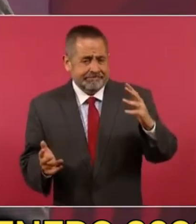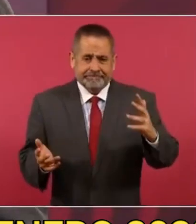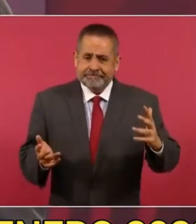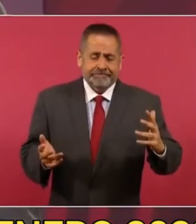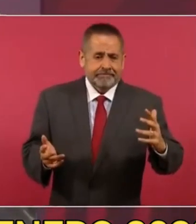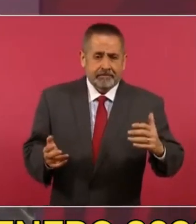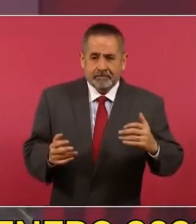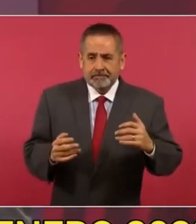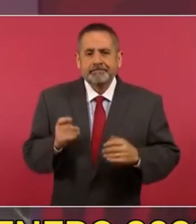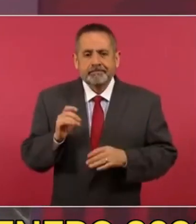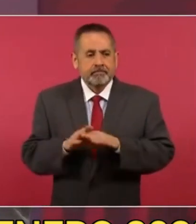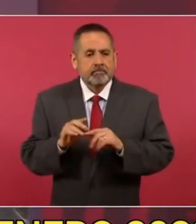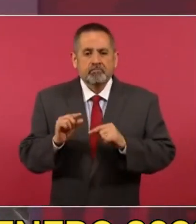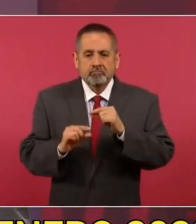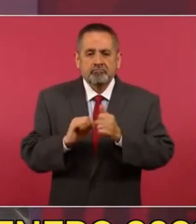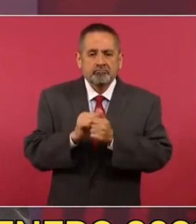que se fue produciendo.